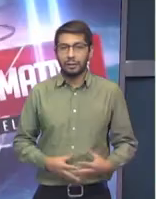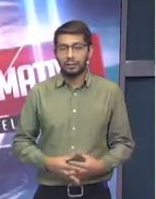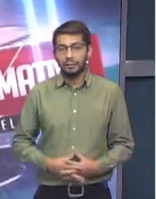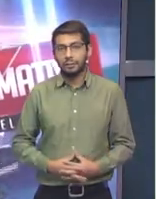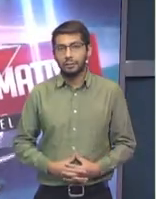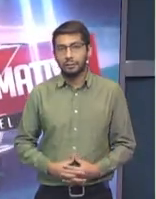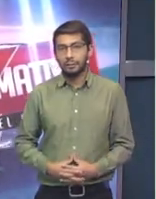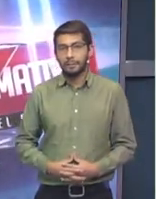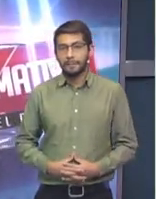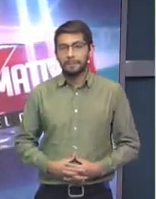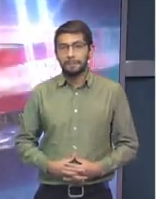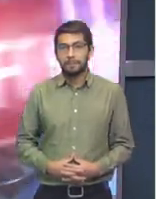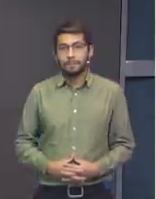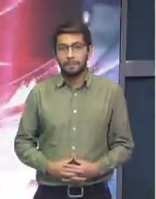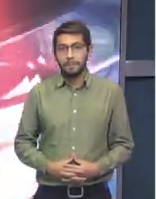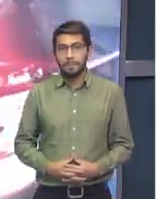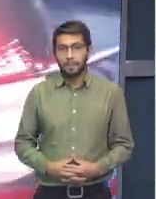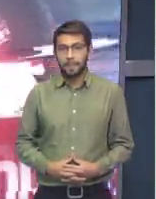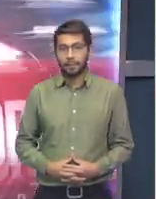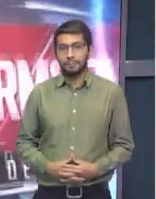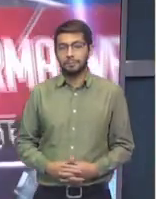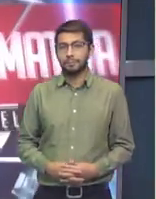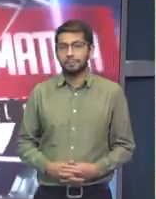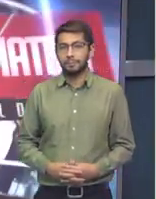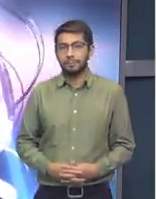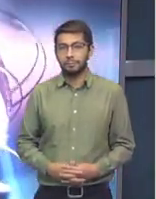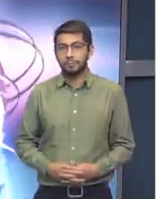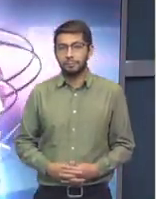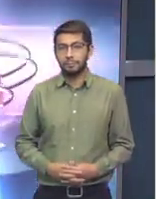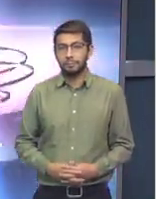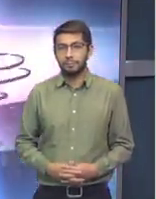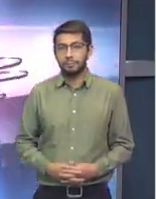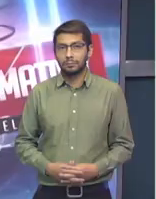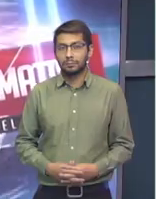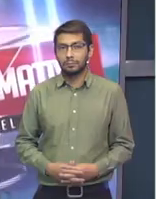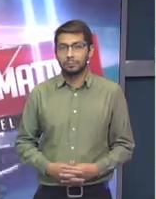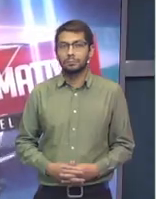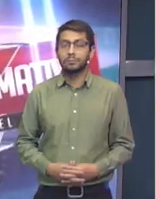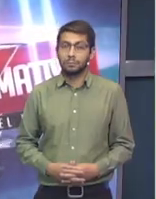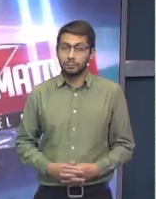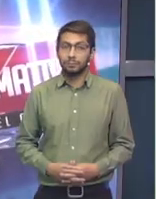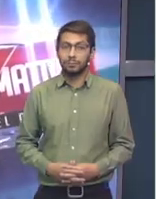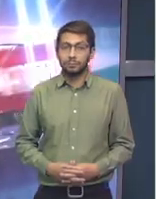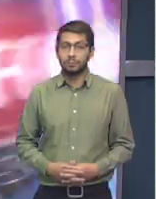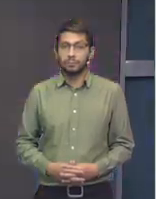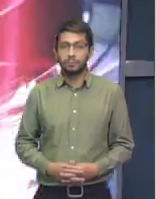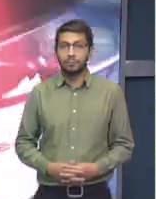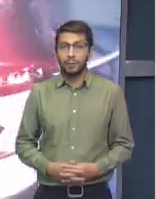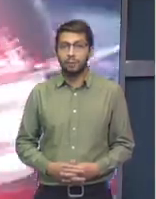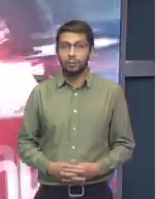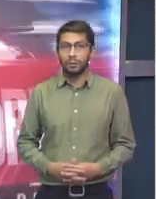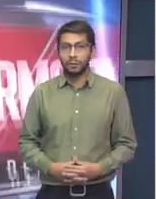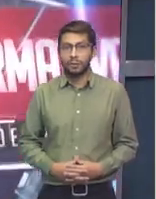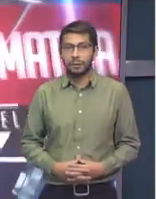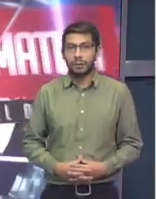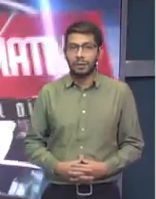da? Sí, el cálculo que hemos hecho de vacunar aproximadamente 1.400, 1.500 personas por día. Bien, es un